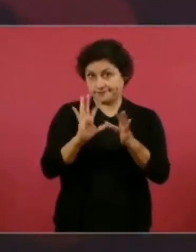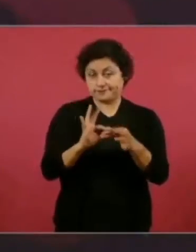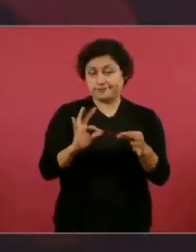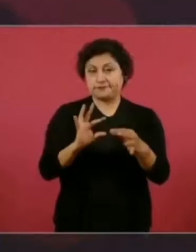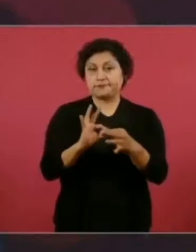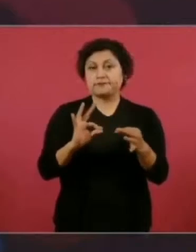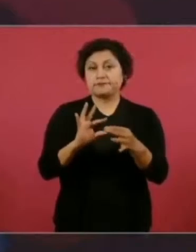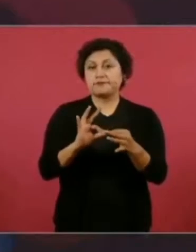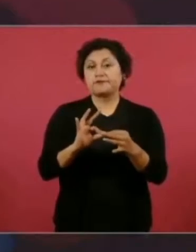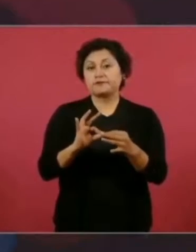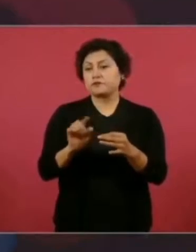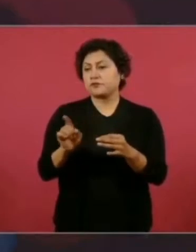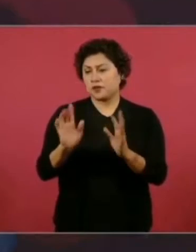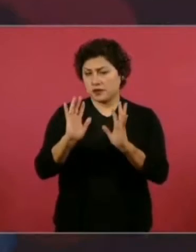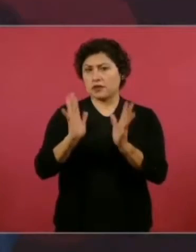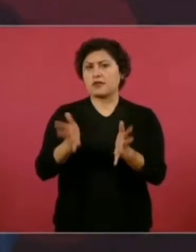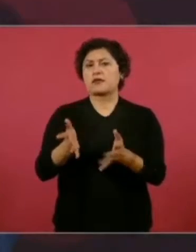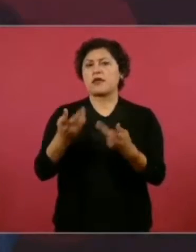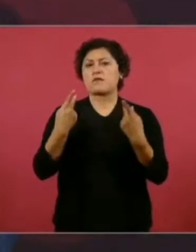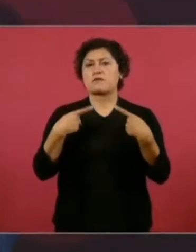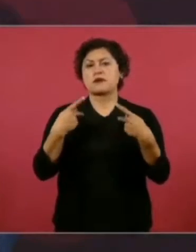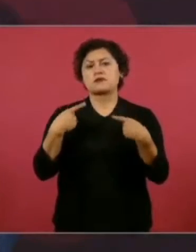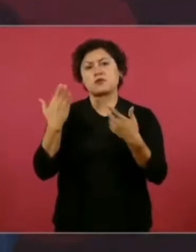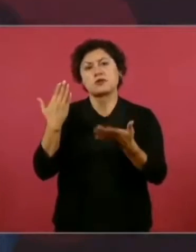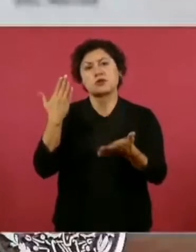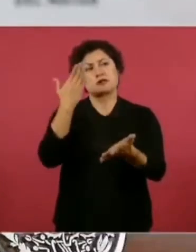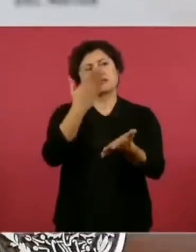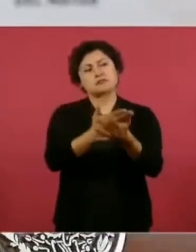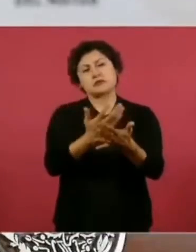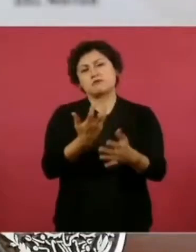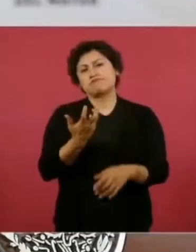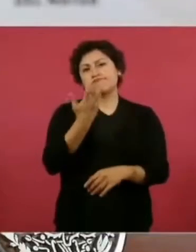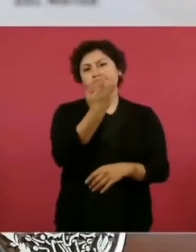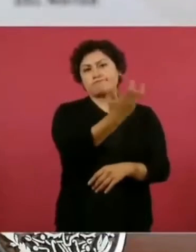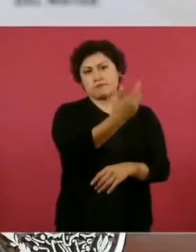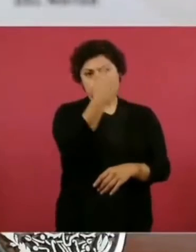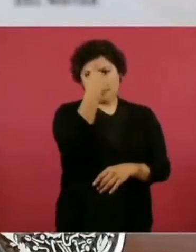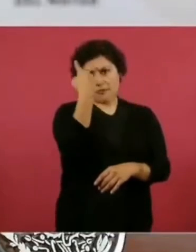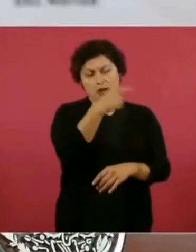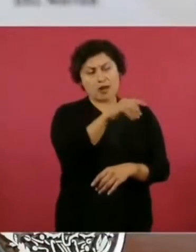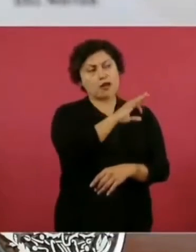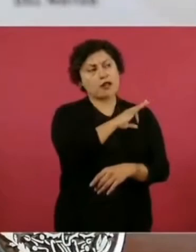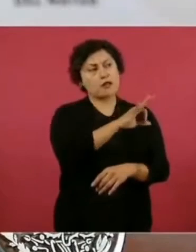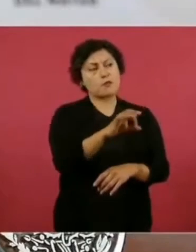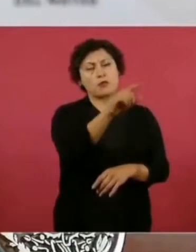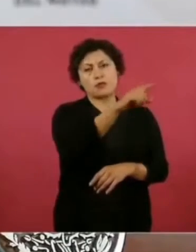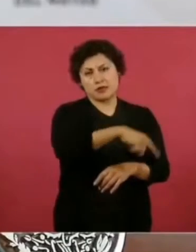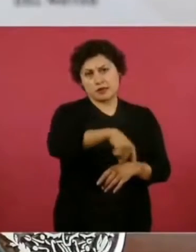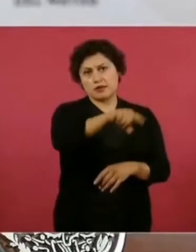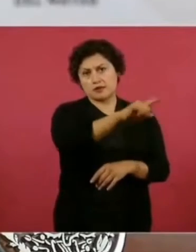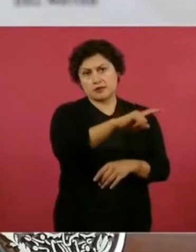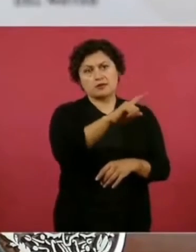hay elementos suficientes de la Secretaría de la Defensa, de la Guardia Nacional,